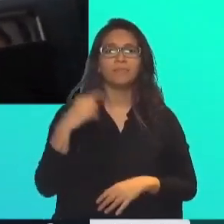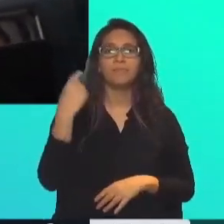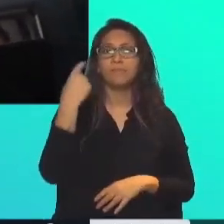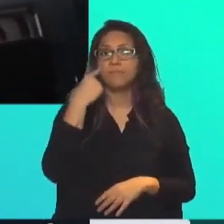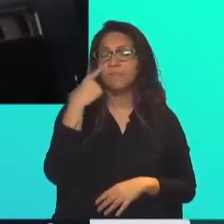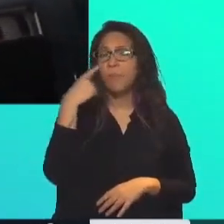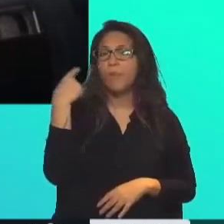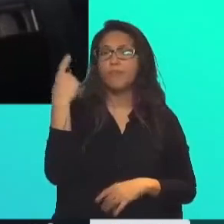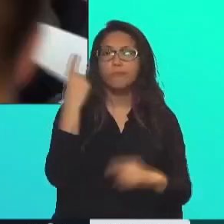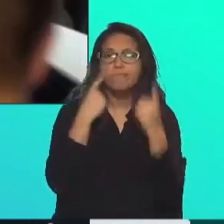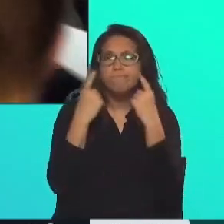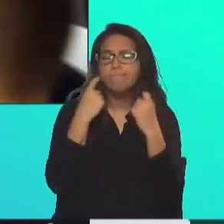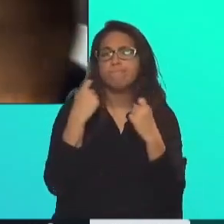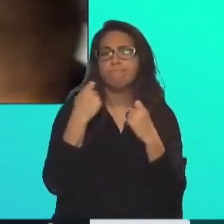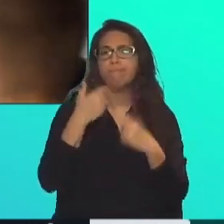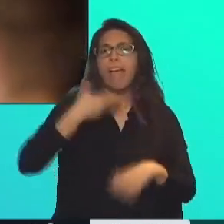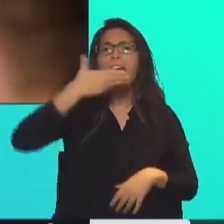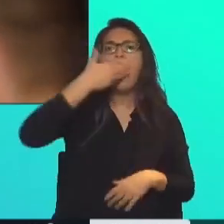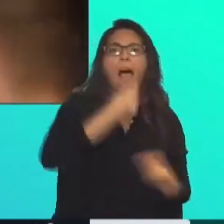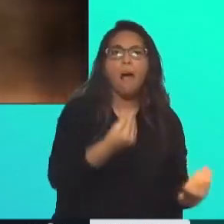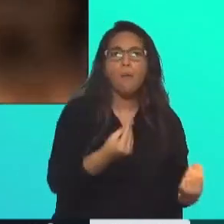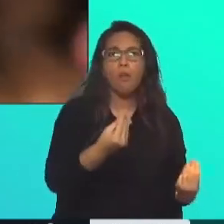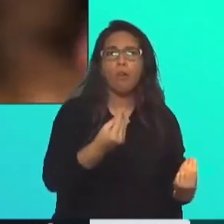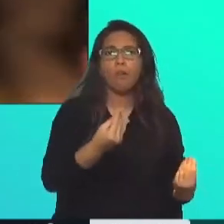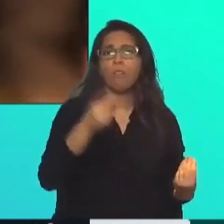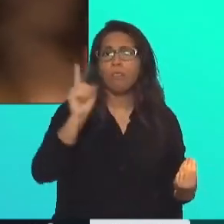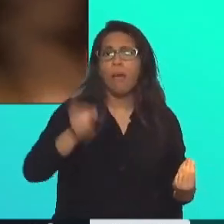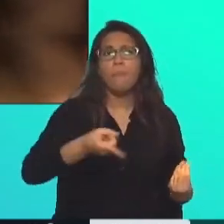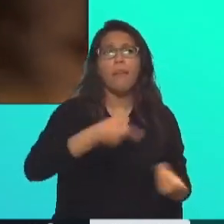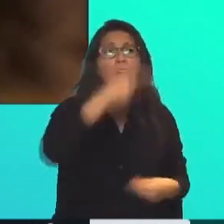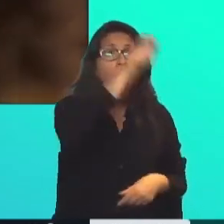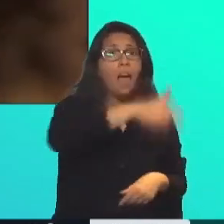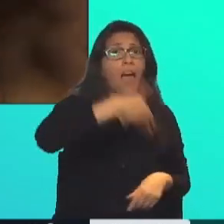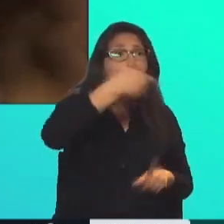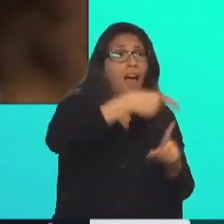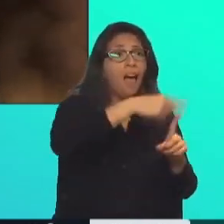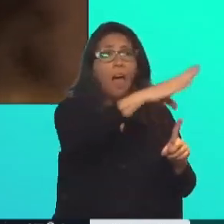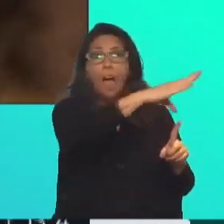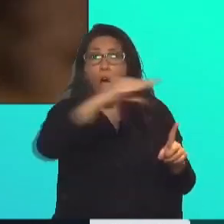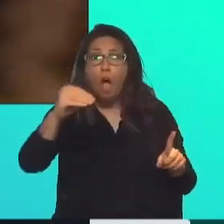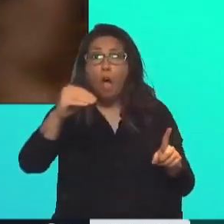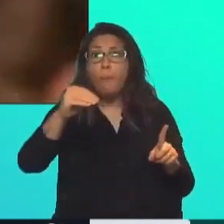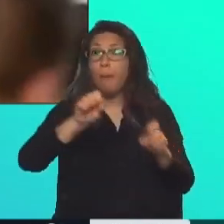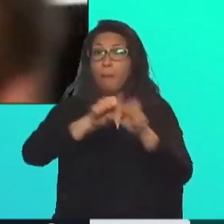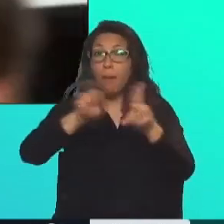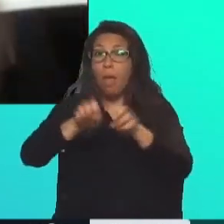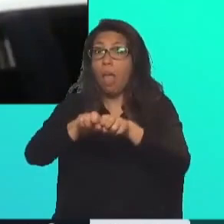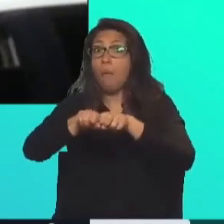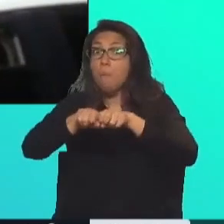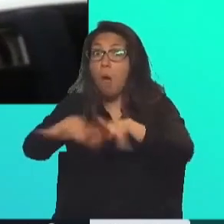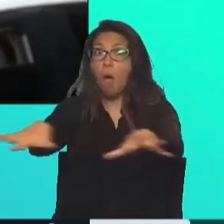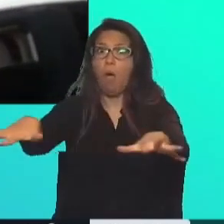dice, sino quienes lo repiten y quienes lo amplifican.